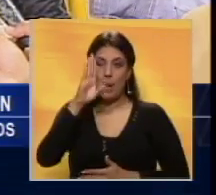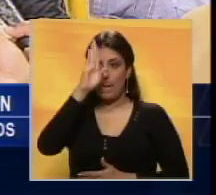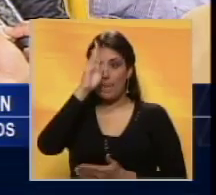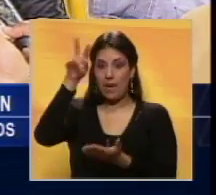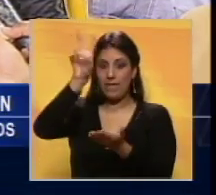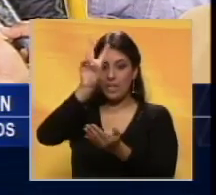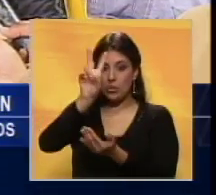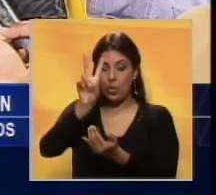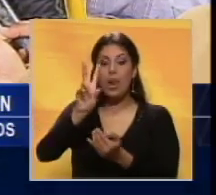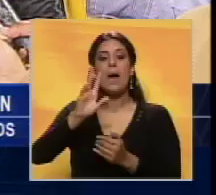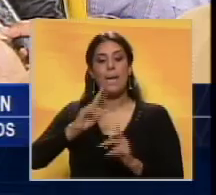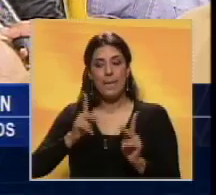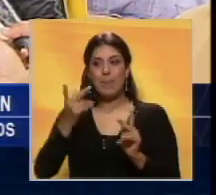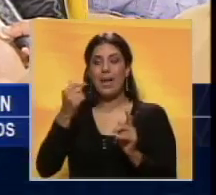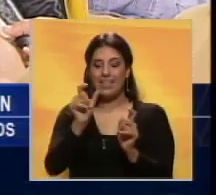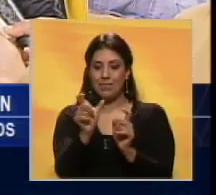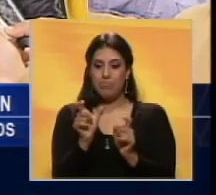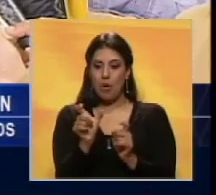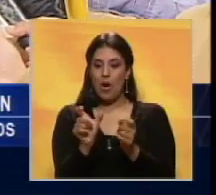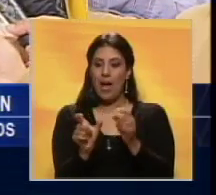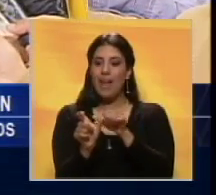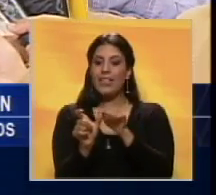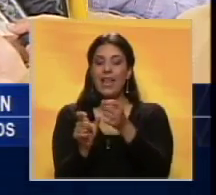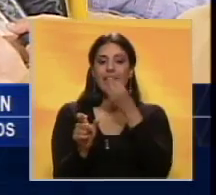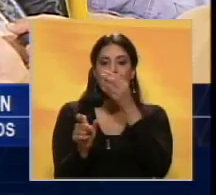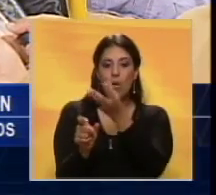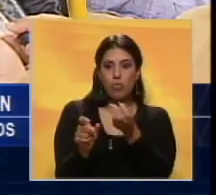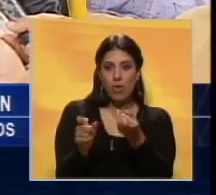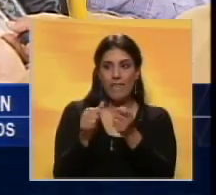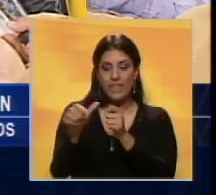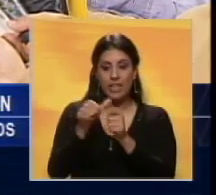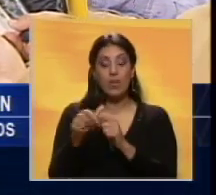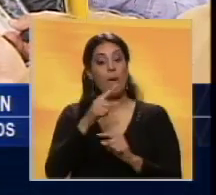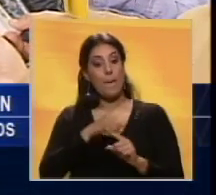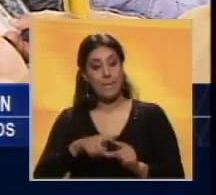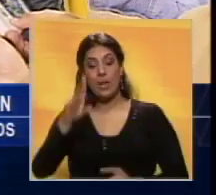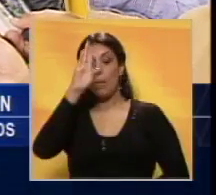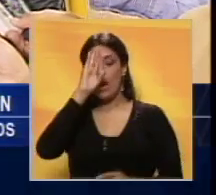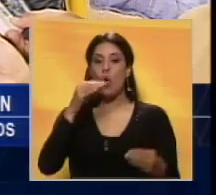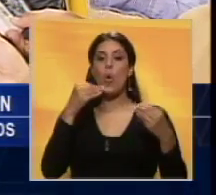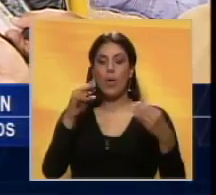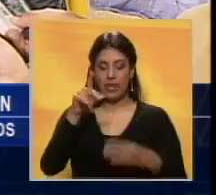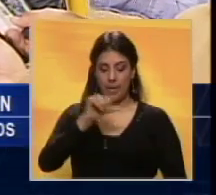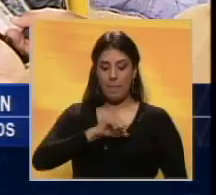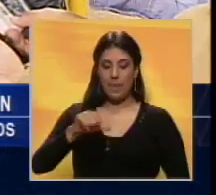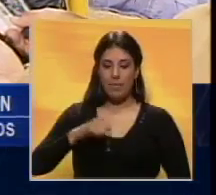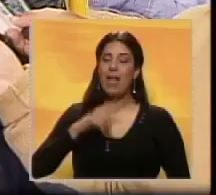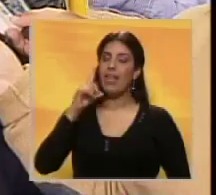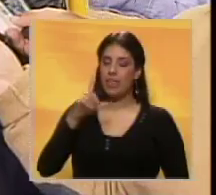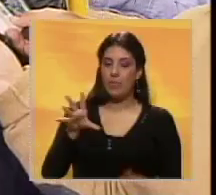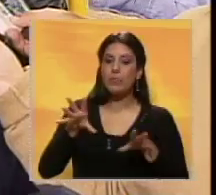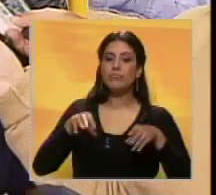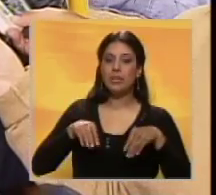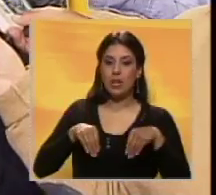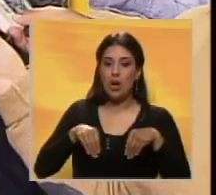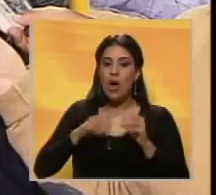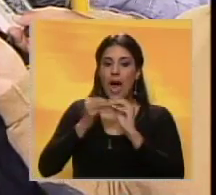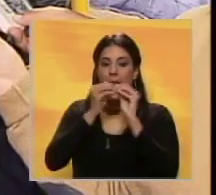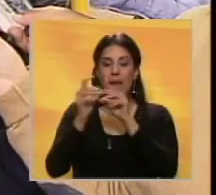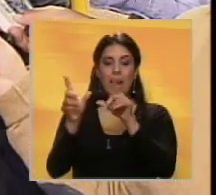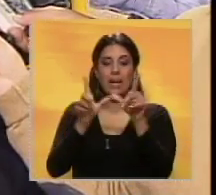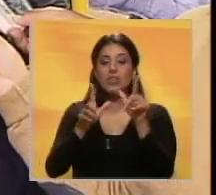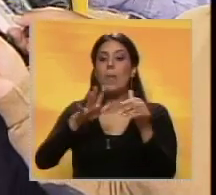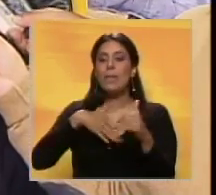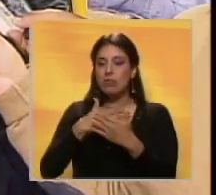de Venezuela ya permitían sacar efectivo con la tarjeta. Torrealba recalcó que los bancos públicos y privados deben adaptar sus instalaciones